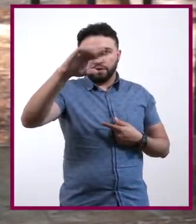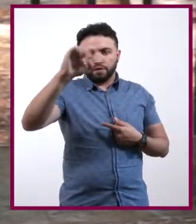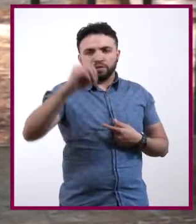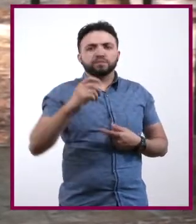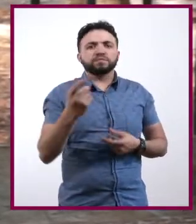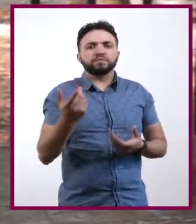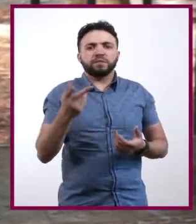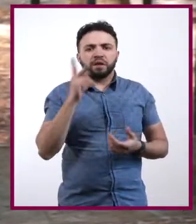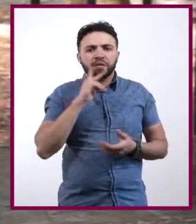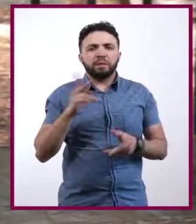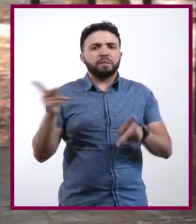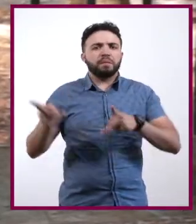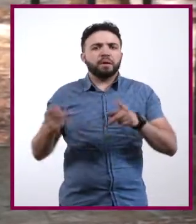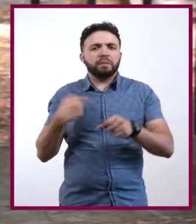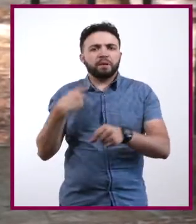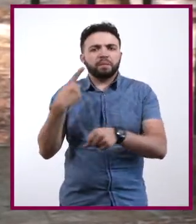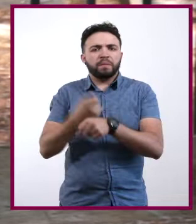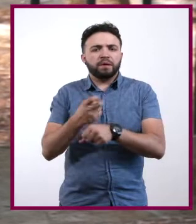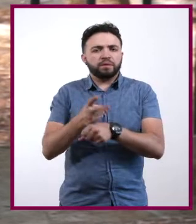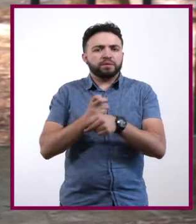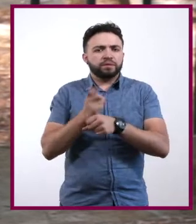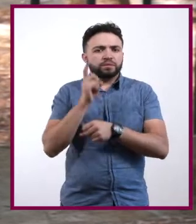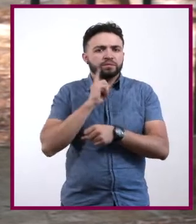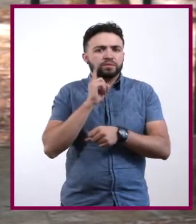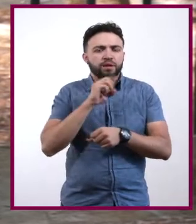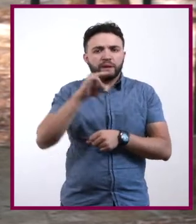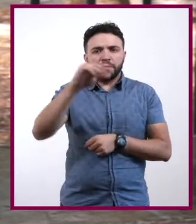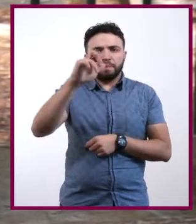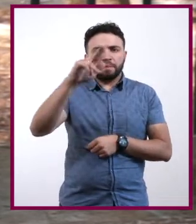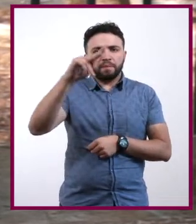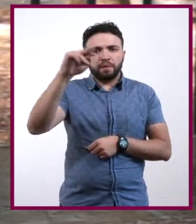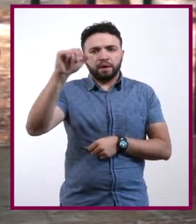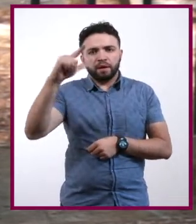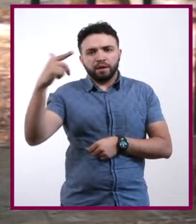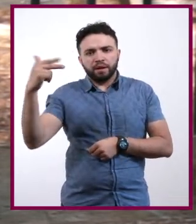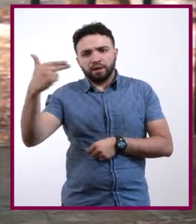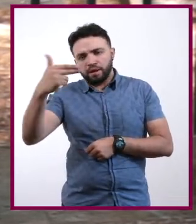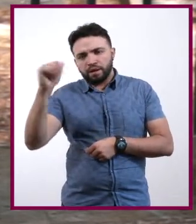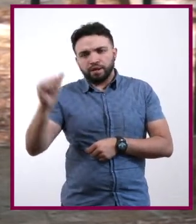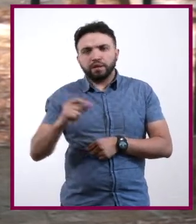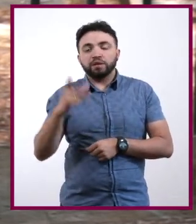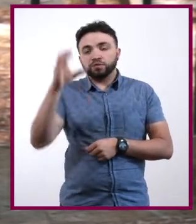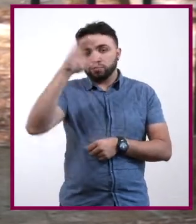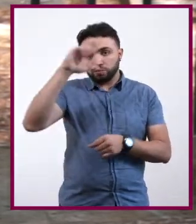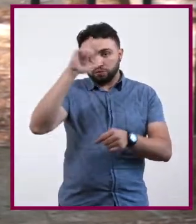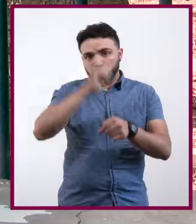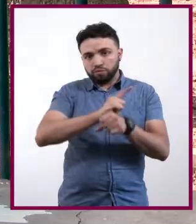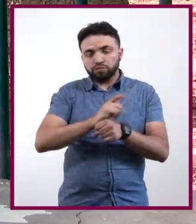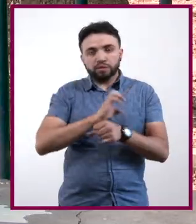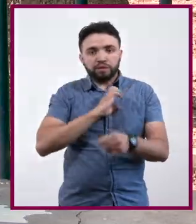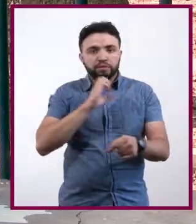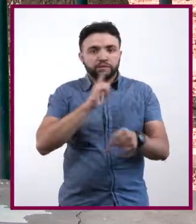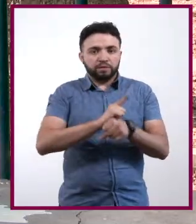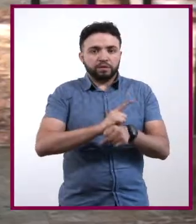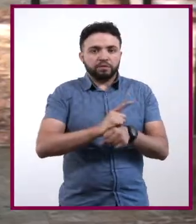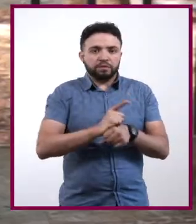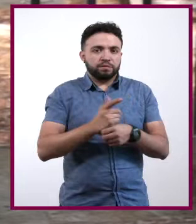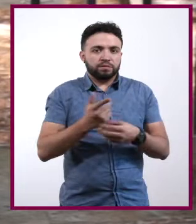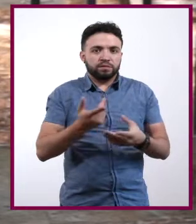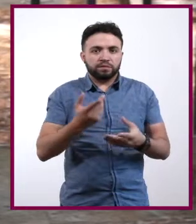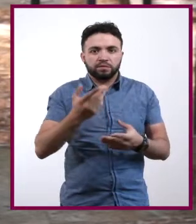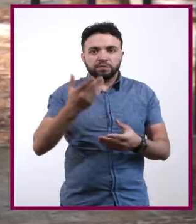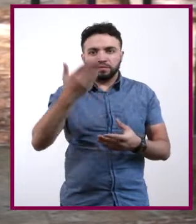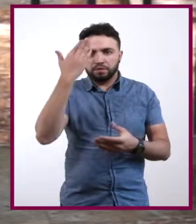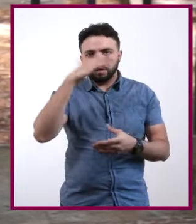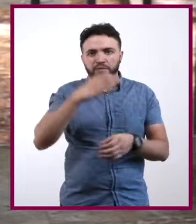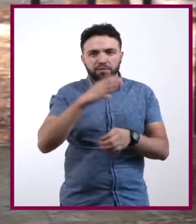nuestra primera invitada, la doctora Marta López Mestas, quien es especialista en la cultura de Occidente de México y que ha estudiado ampliamente